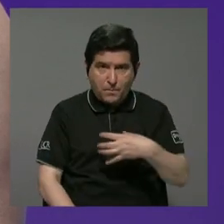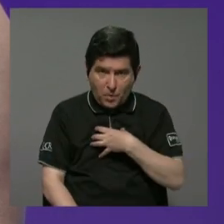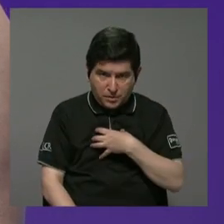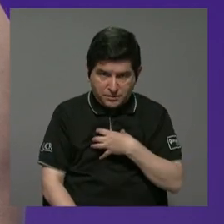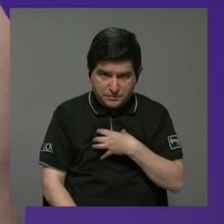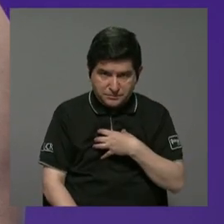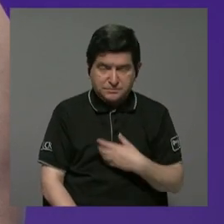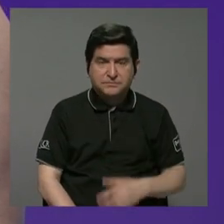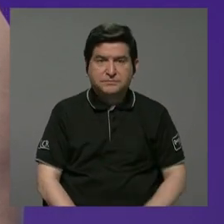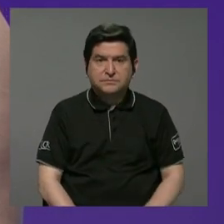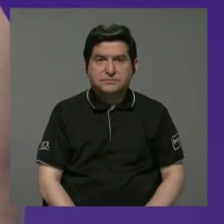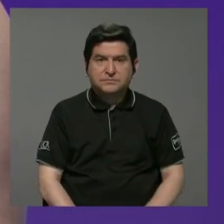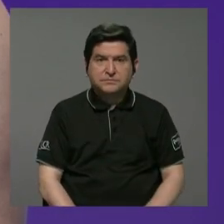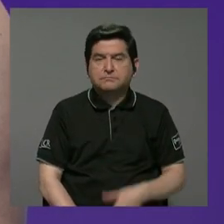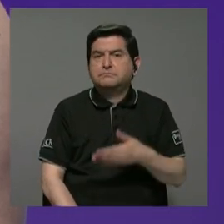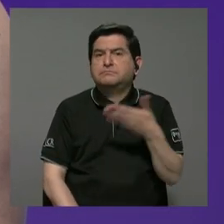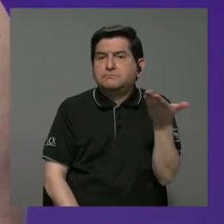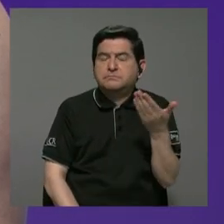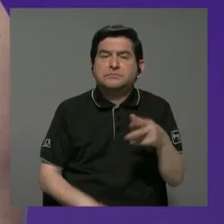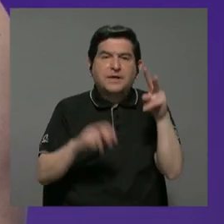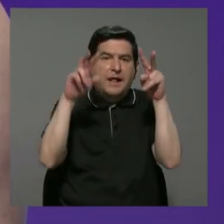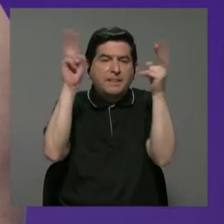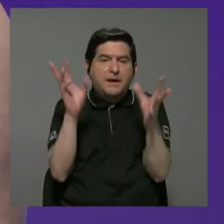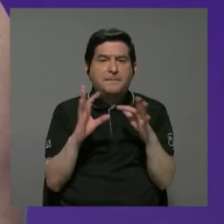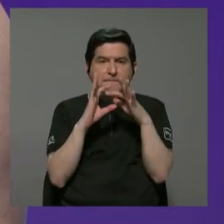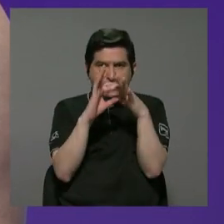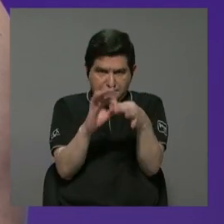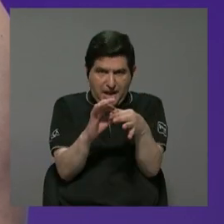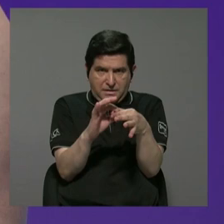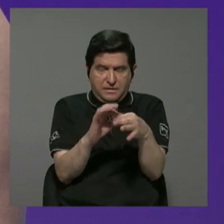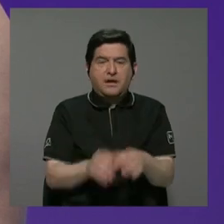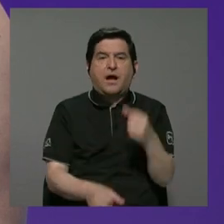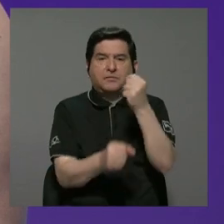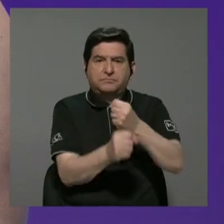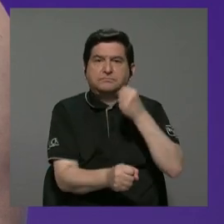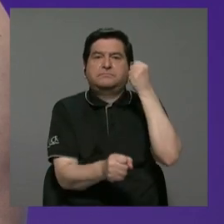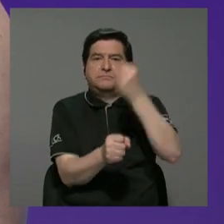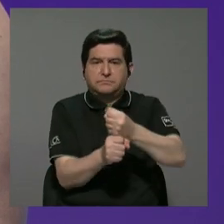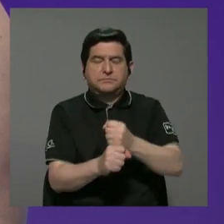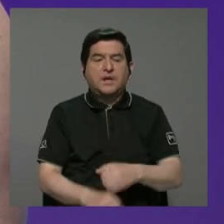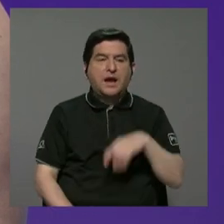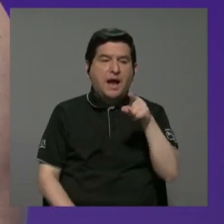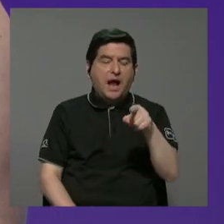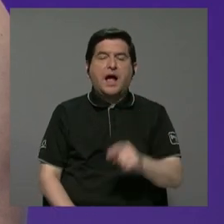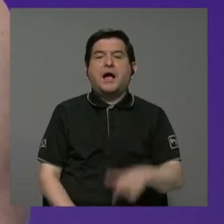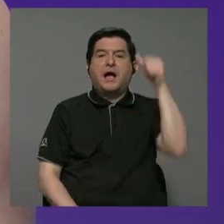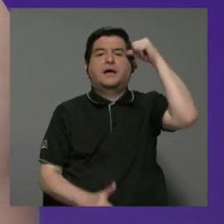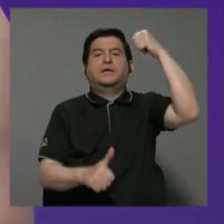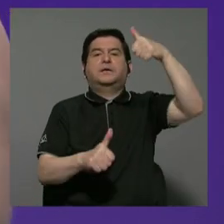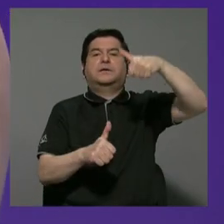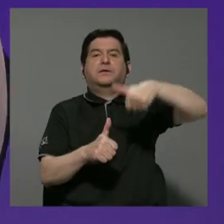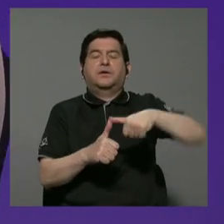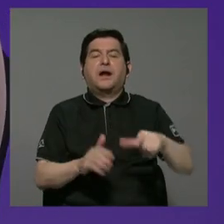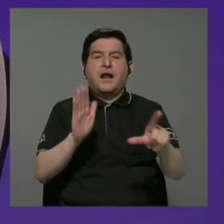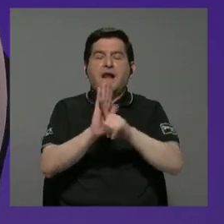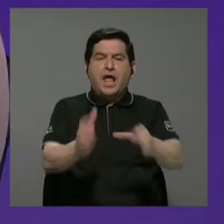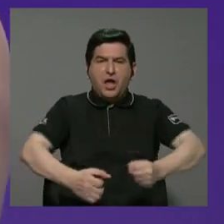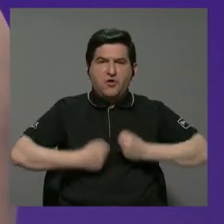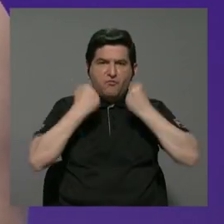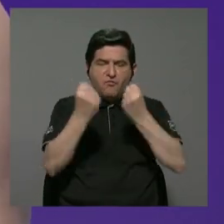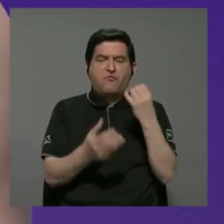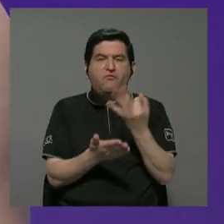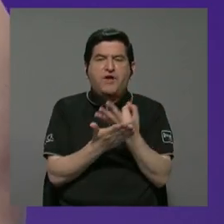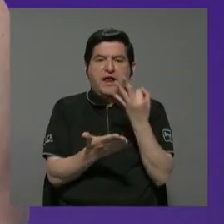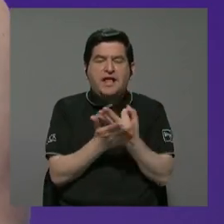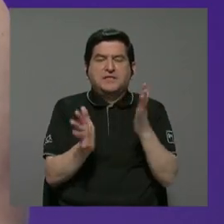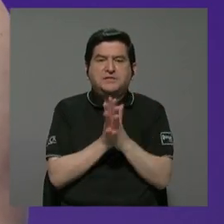propias del tema relacionado con el empleo. Creo ahí que hay que recordar que la Ley de Fortalecimiento de las